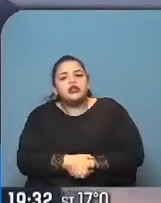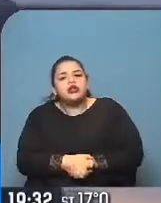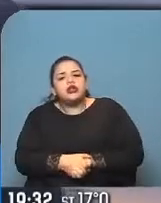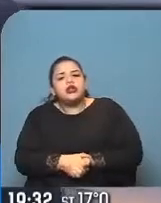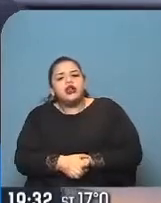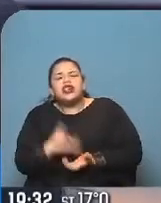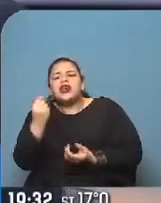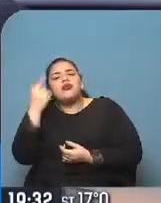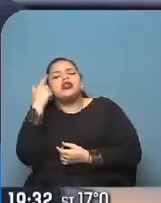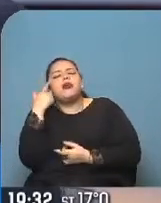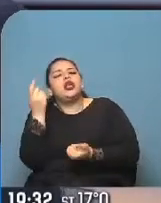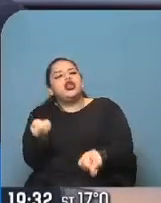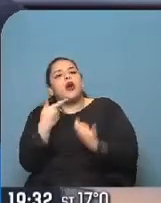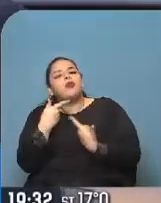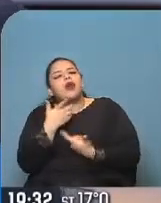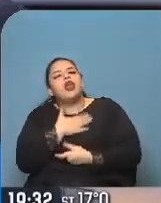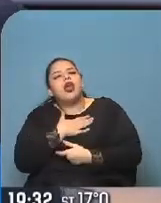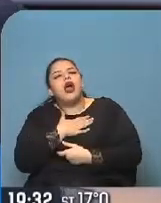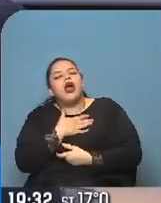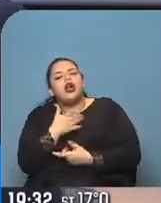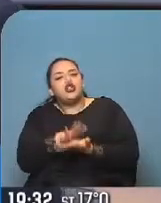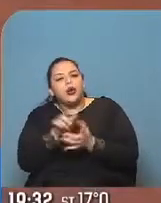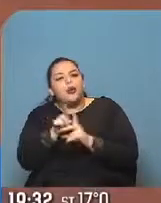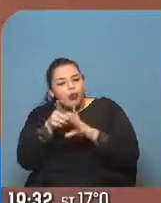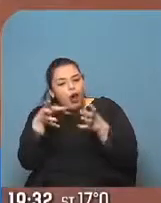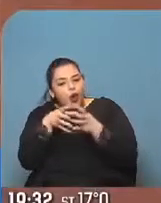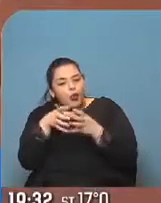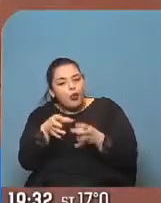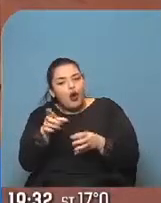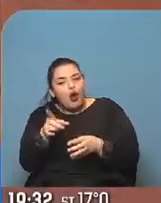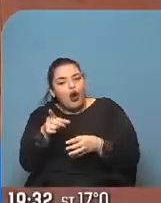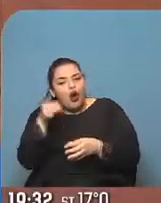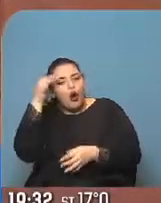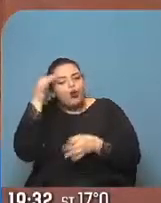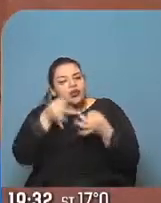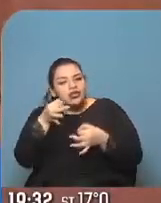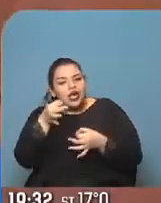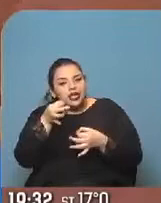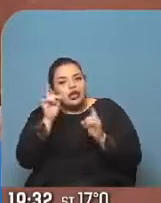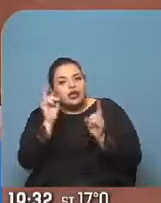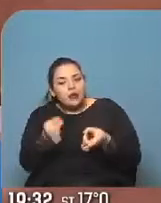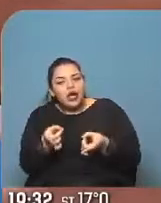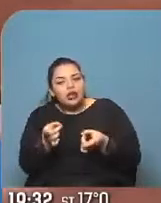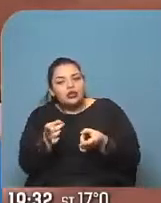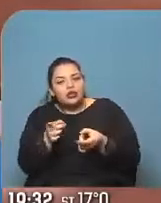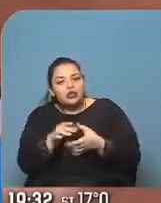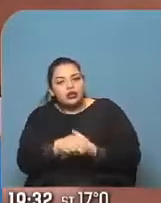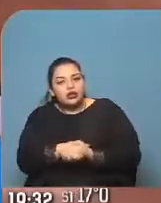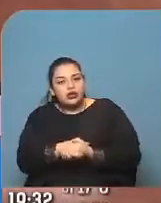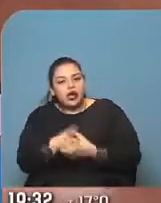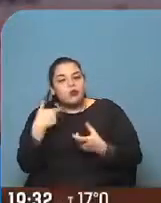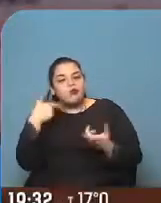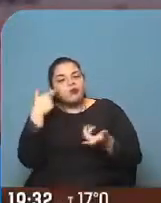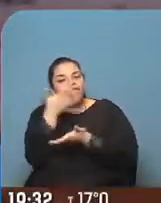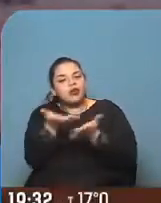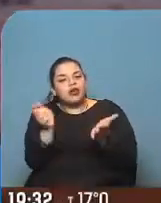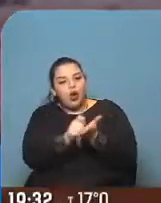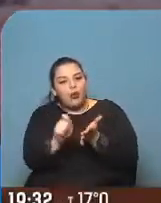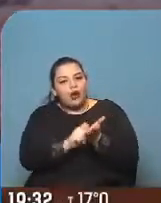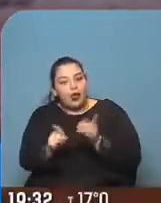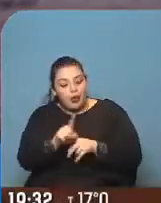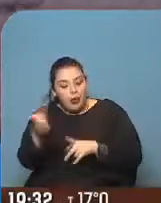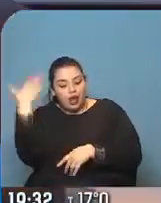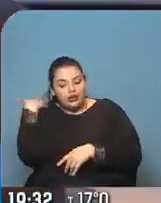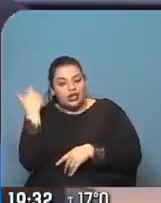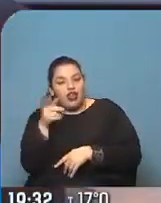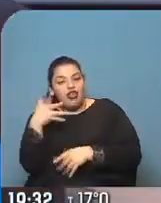reflexión que genera el hecho de que el partido justicialista se une para sacar un comunicado como el de ayer donde defiende